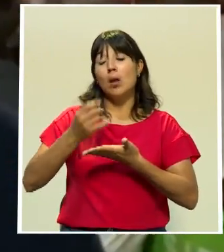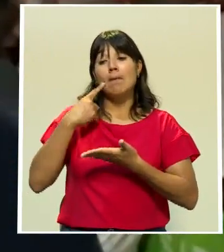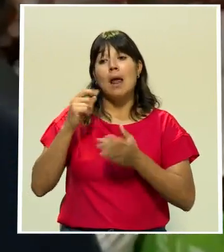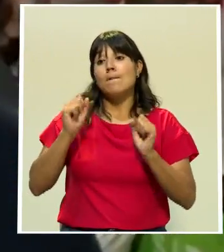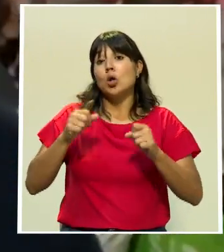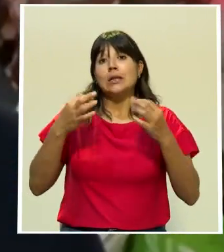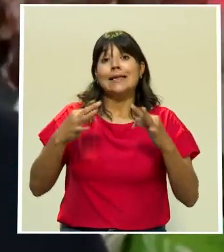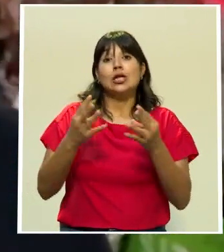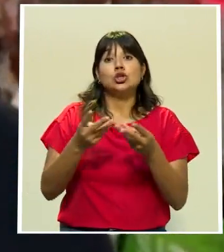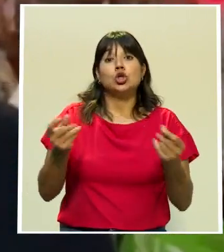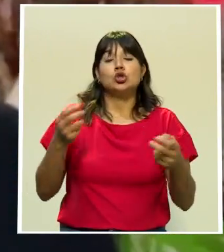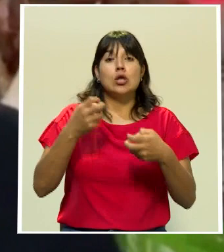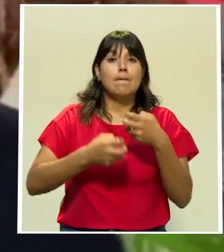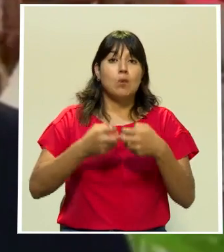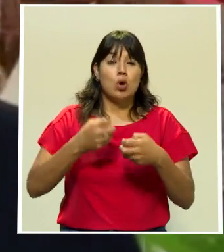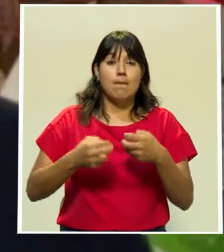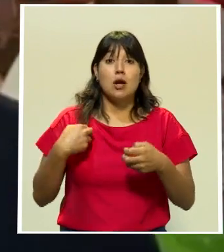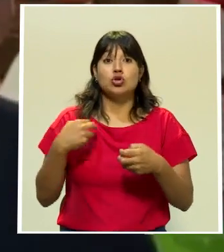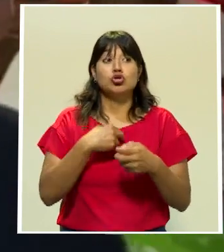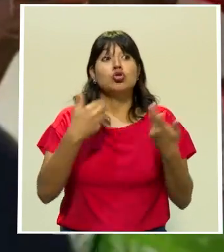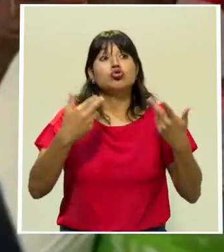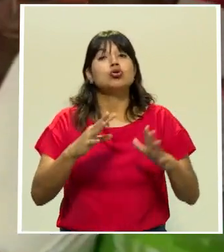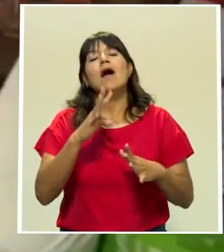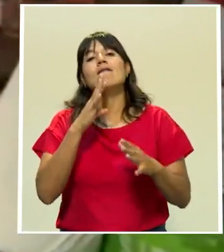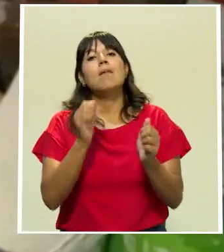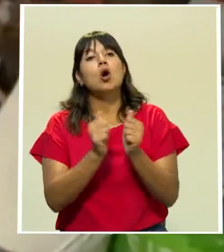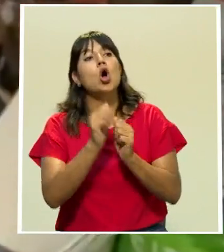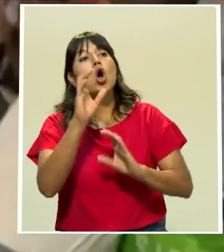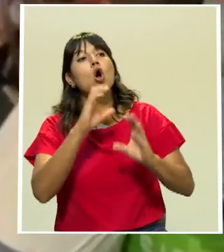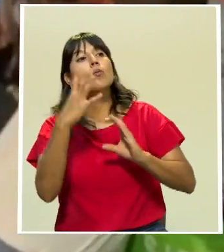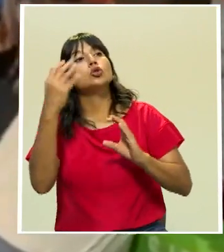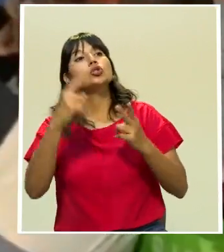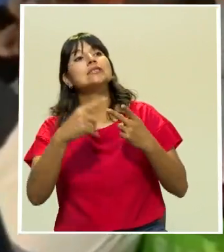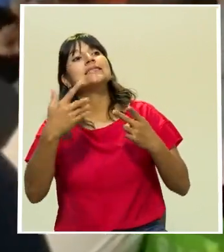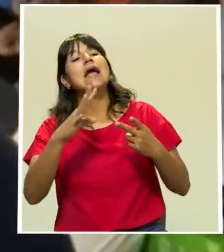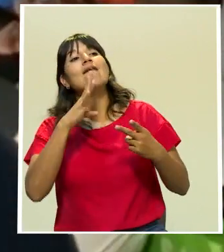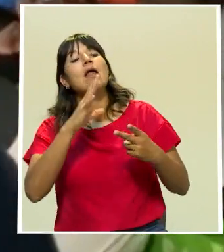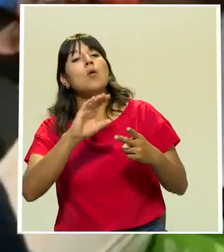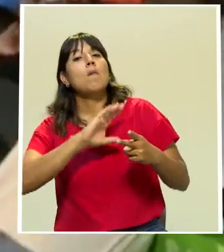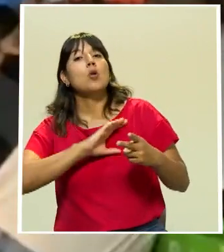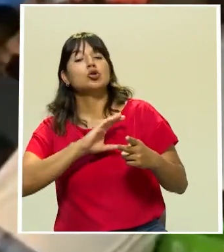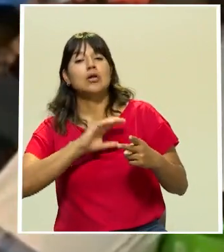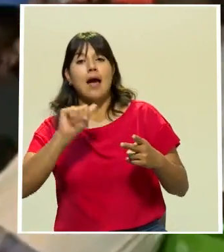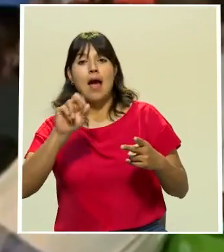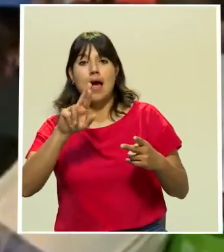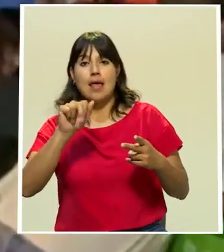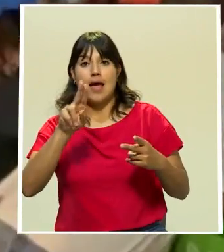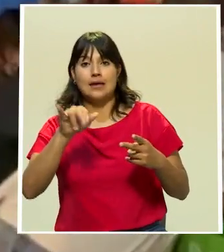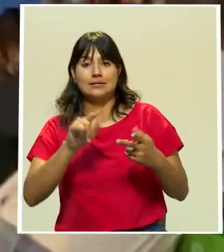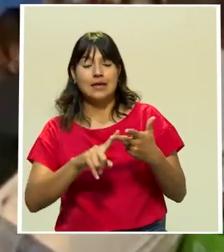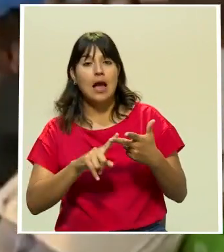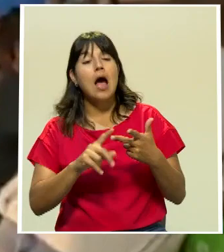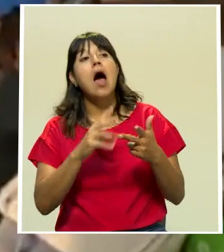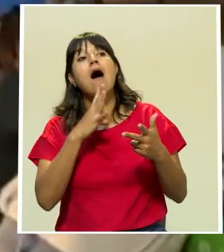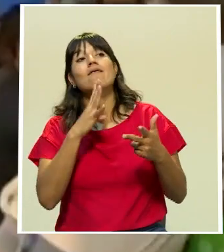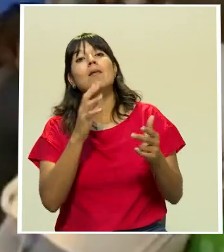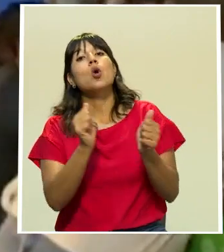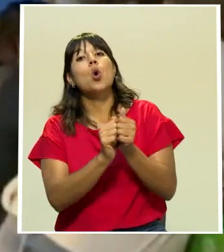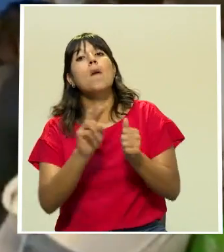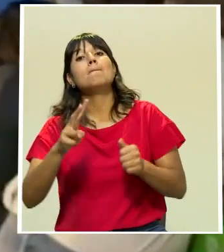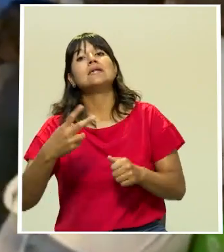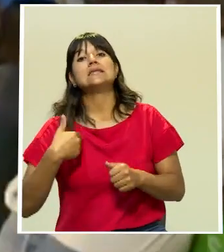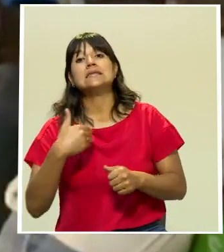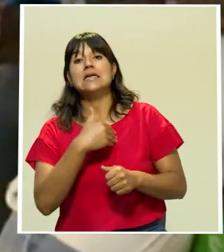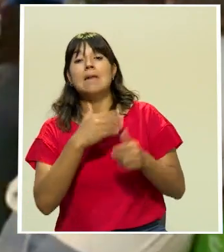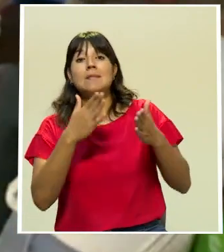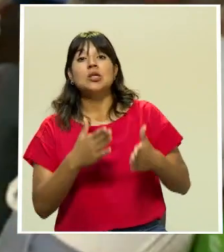tratar de solucionar el problema. Ya hablamos con Comercio Exterior, hablamos con el coronel Araya, hablamos con el viceministro. Está en trámite a ver